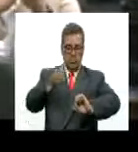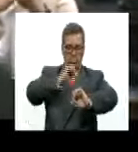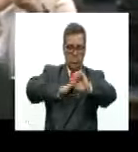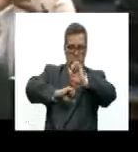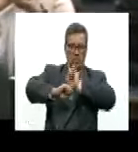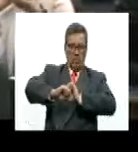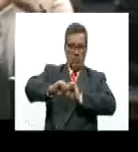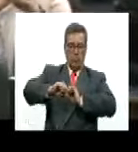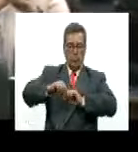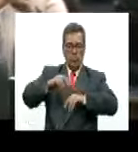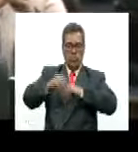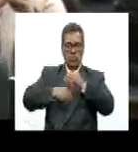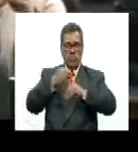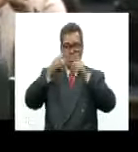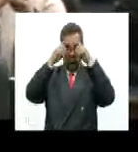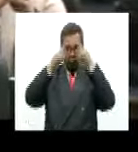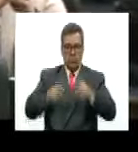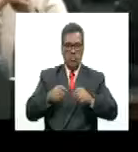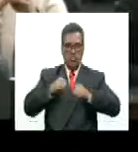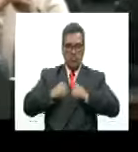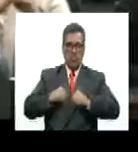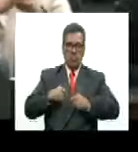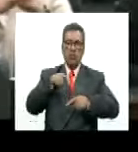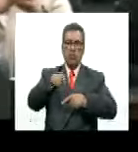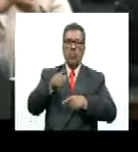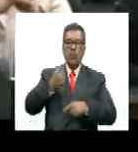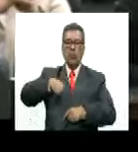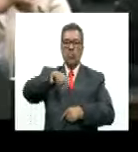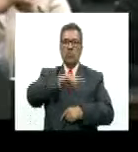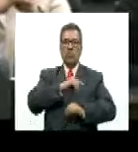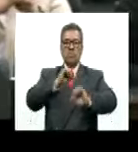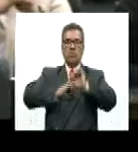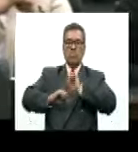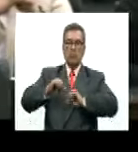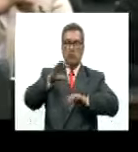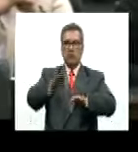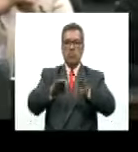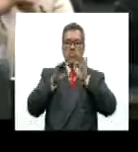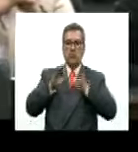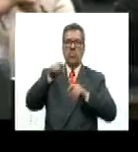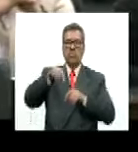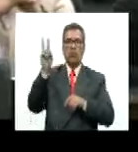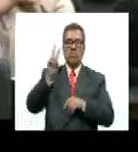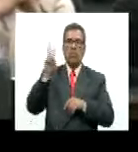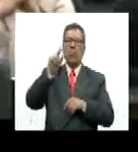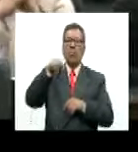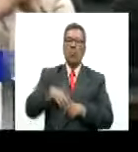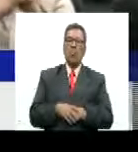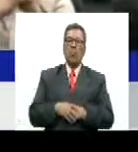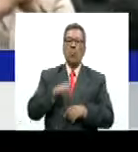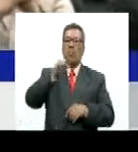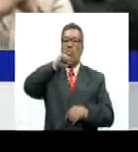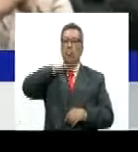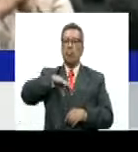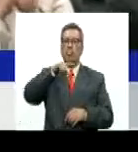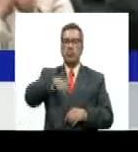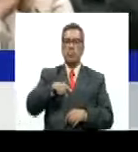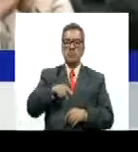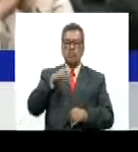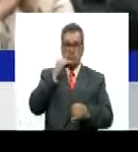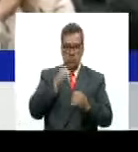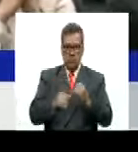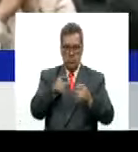repudiamos estas medidas y que nos mantendremos firmes en defensa de los intereses del país. Y la historia